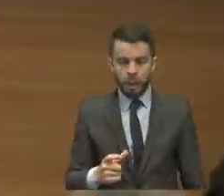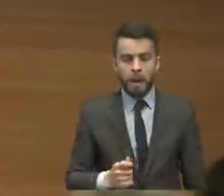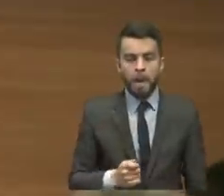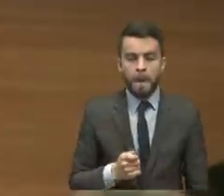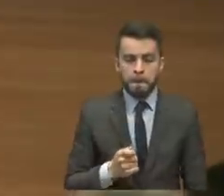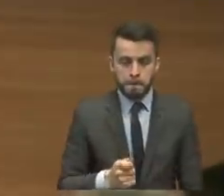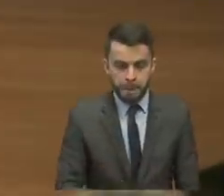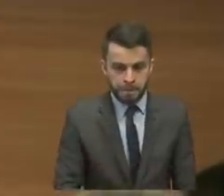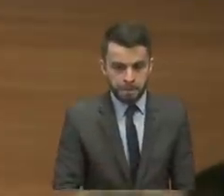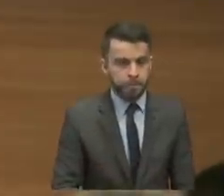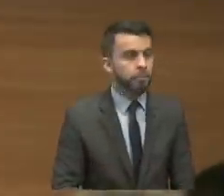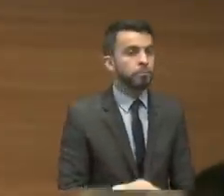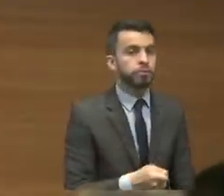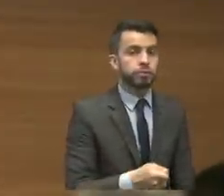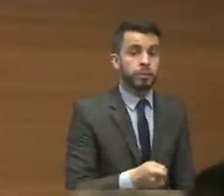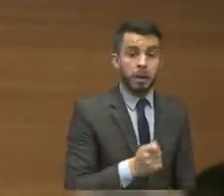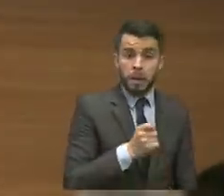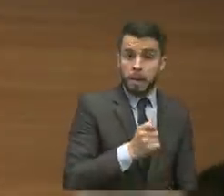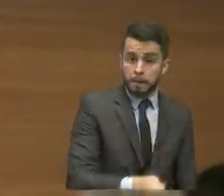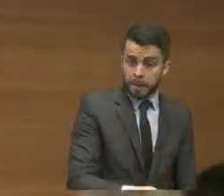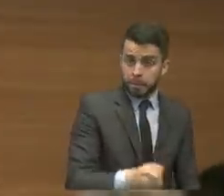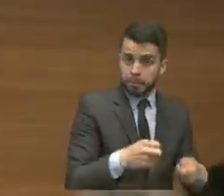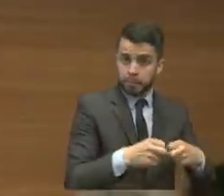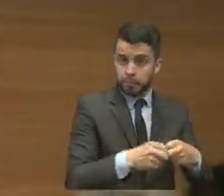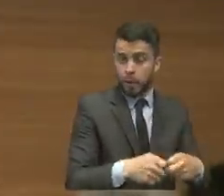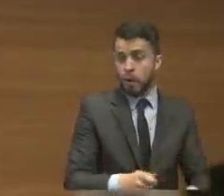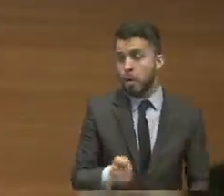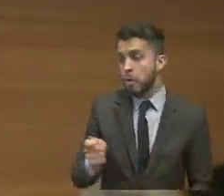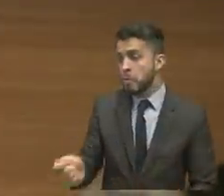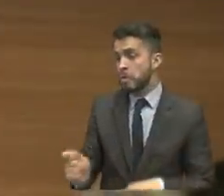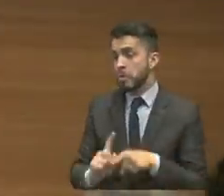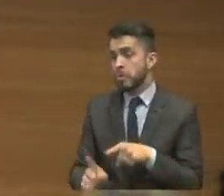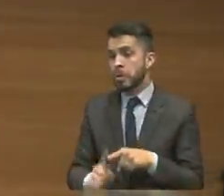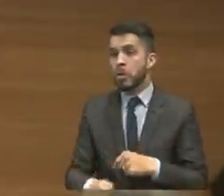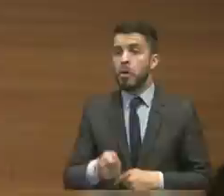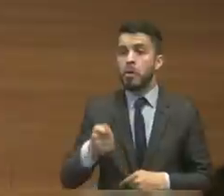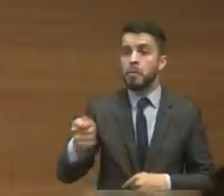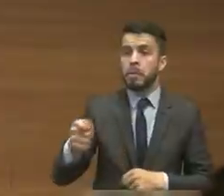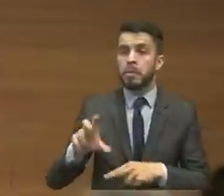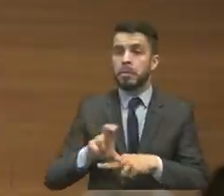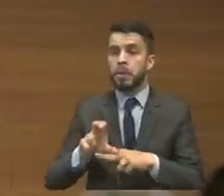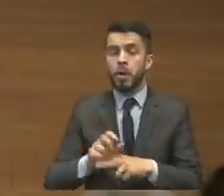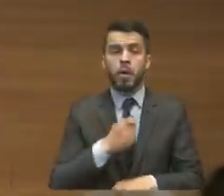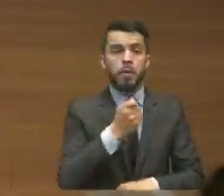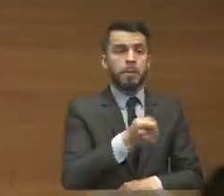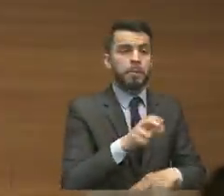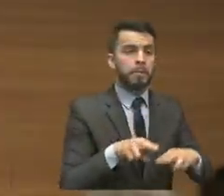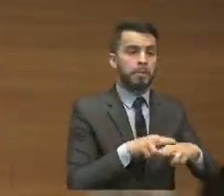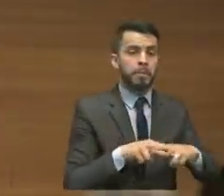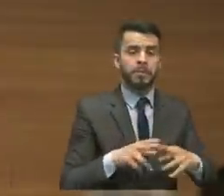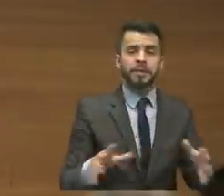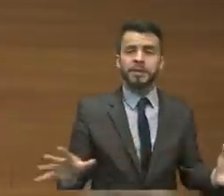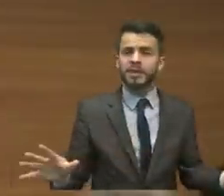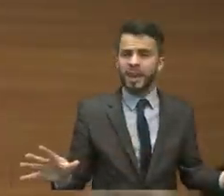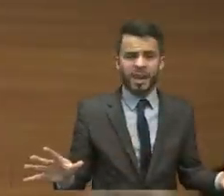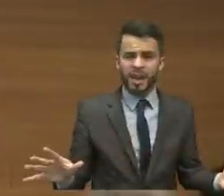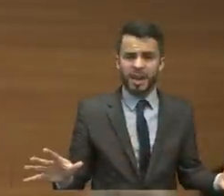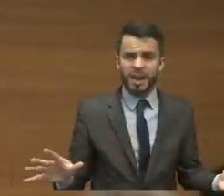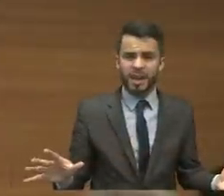integrada, o al dual eléctrico sobre la séptima, o al regiotram, o al metro, y ese sistema